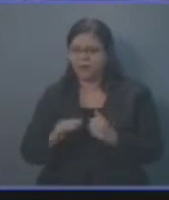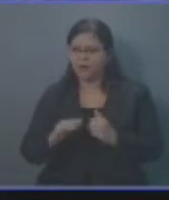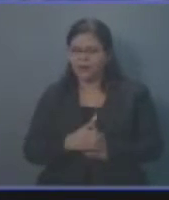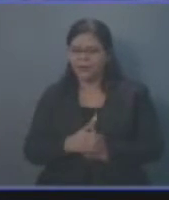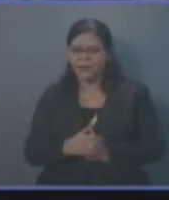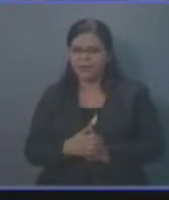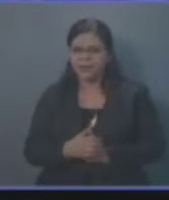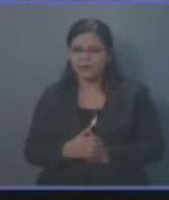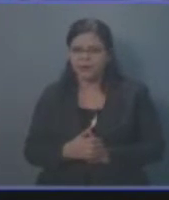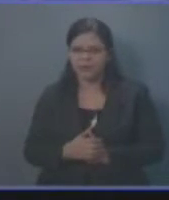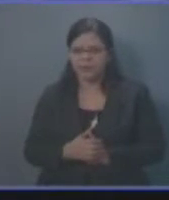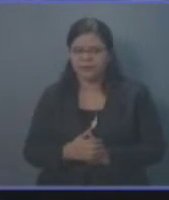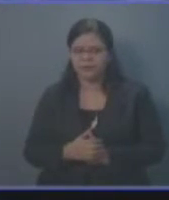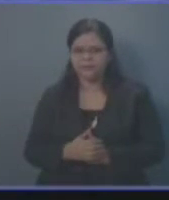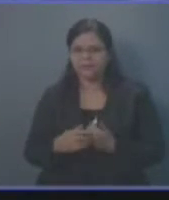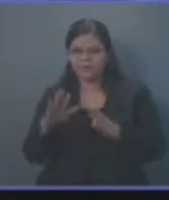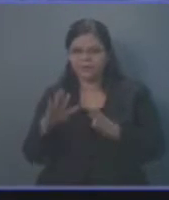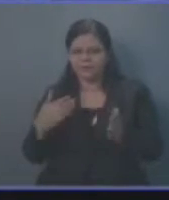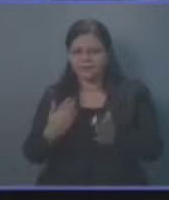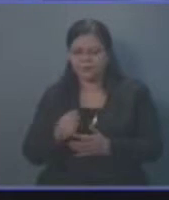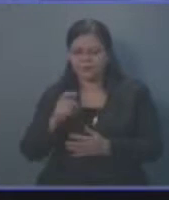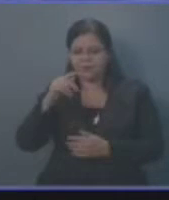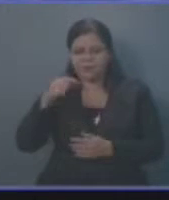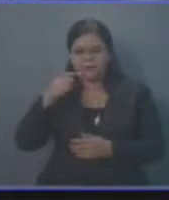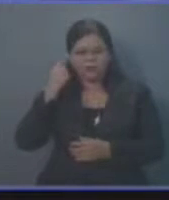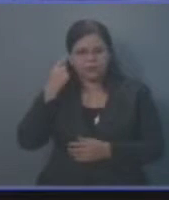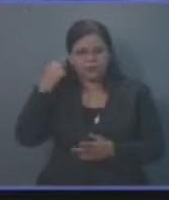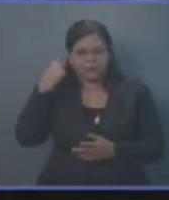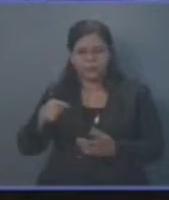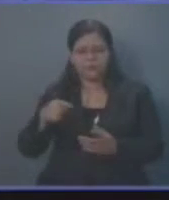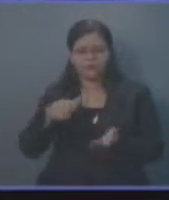secretario municipal y concejal de Tonacatepeque por el Partido de Concertación.